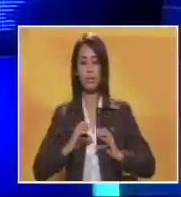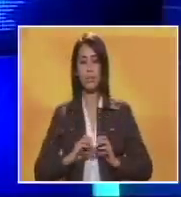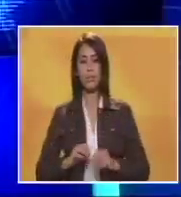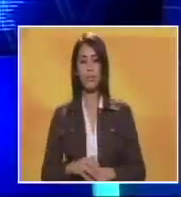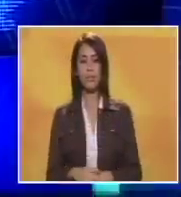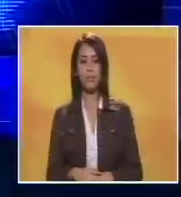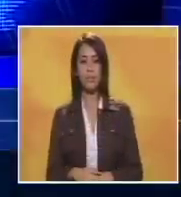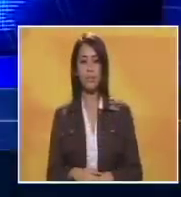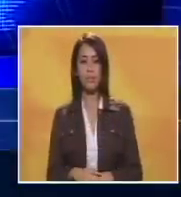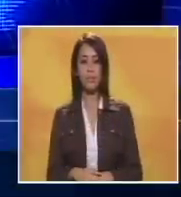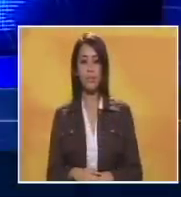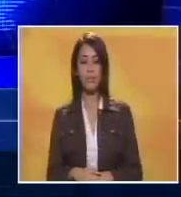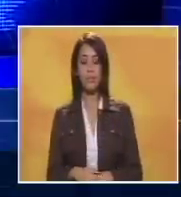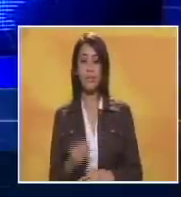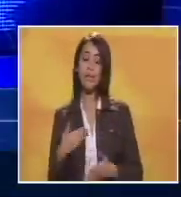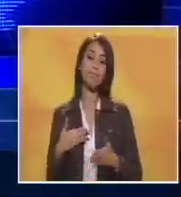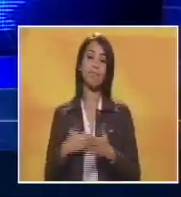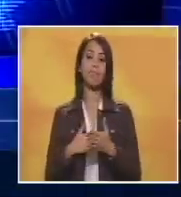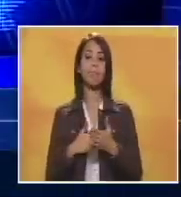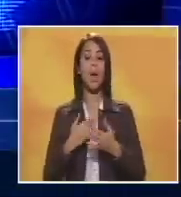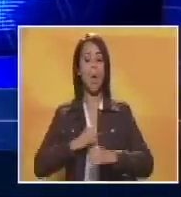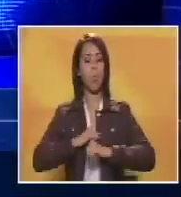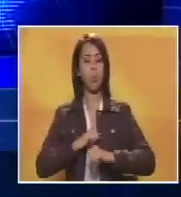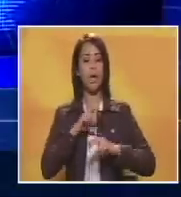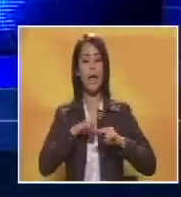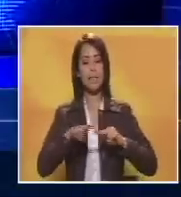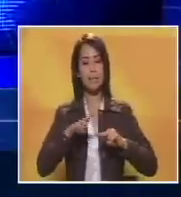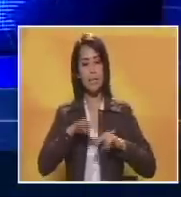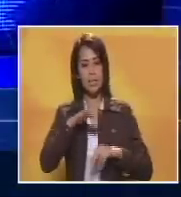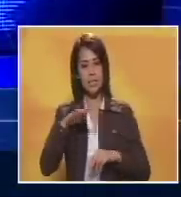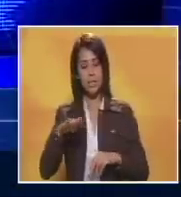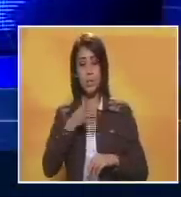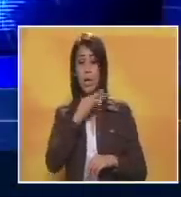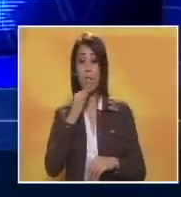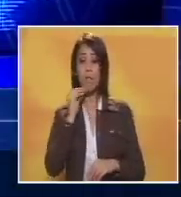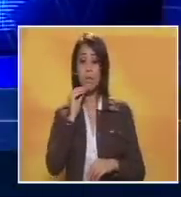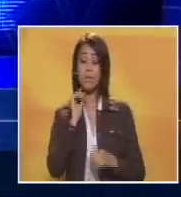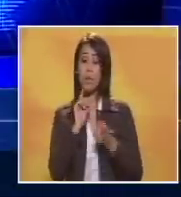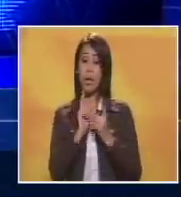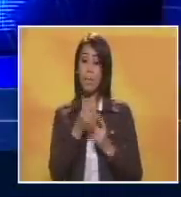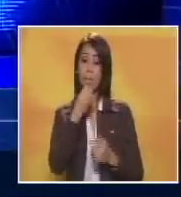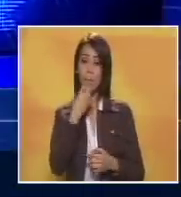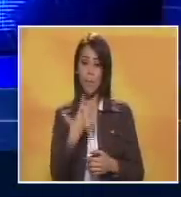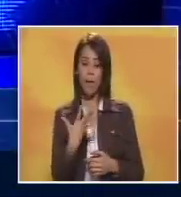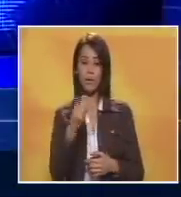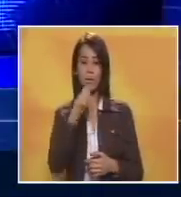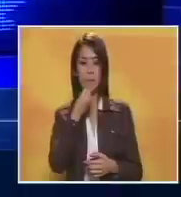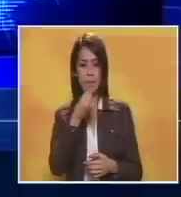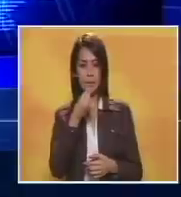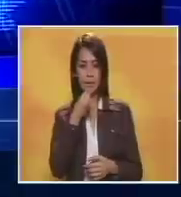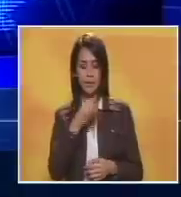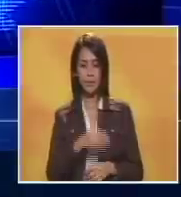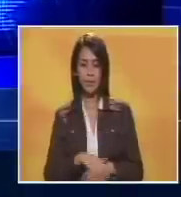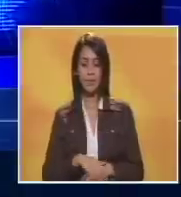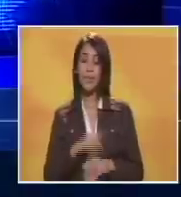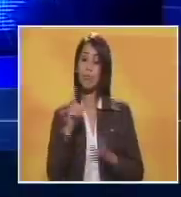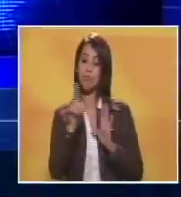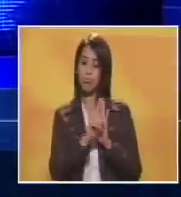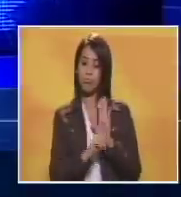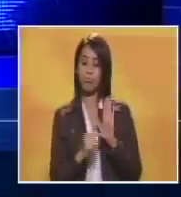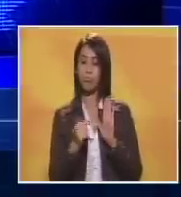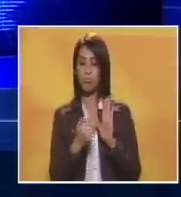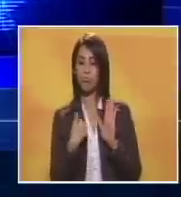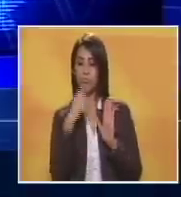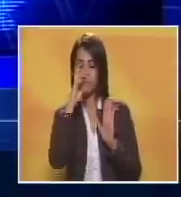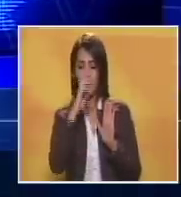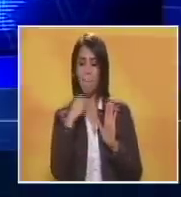que prevenir la obesidad en niños y adolescentes. Es indispensable hacer cambios positivos en la alimentación y cumplir con una dieta